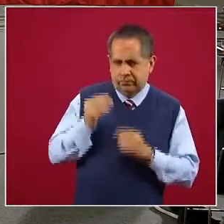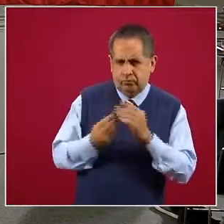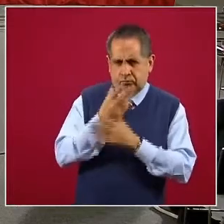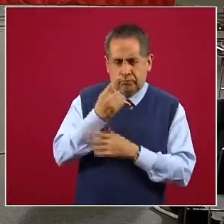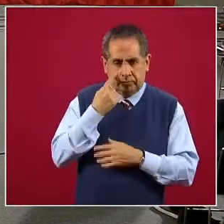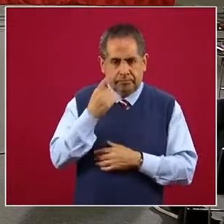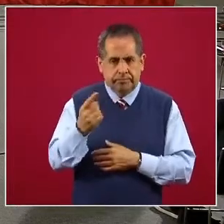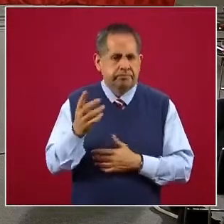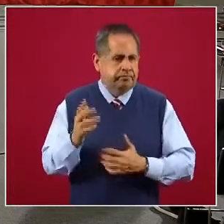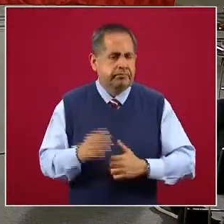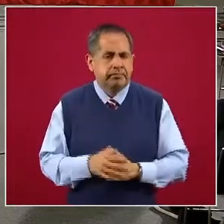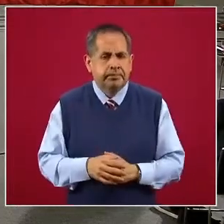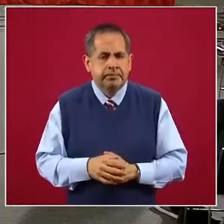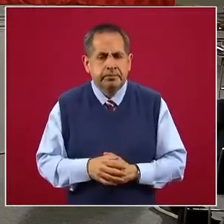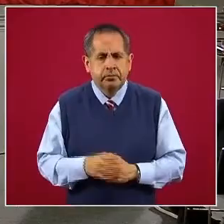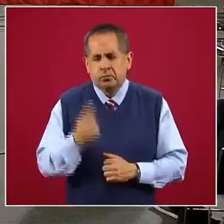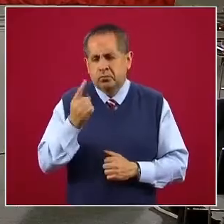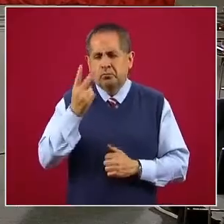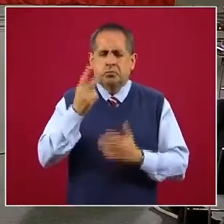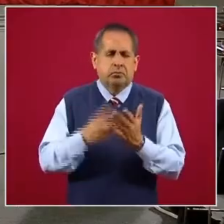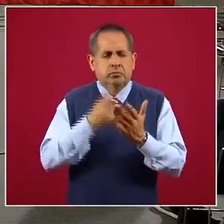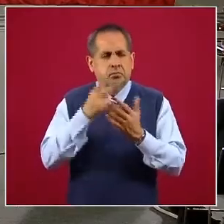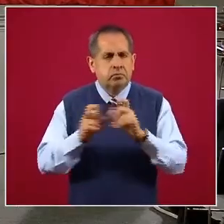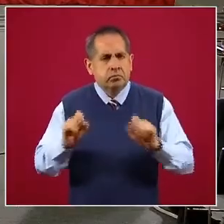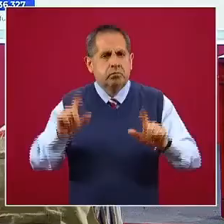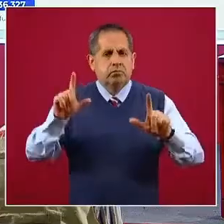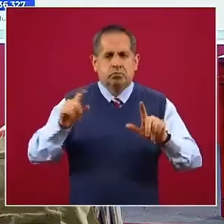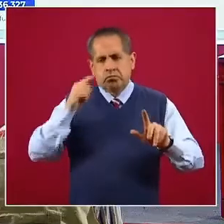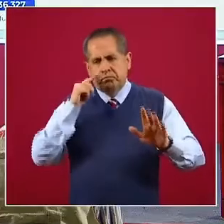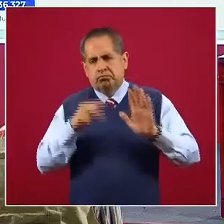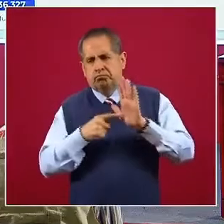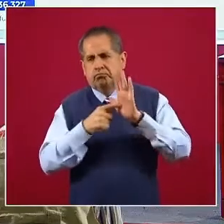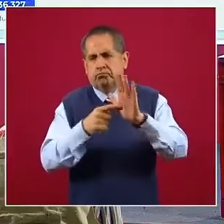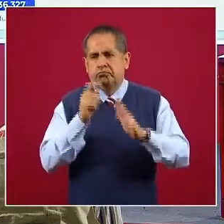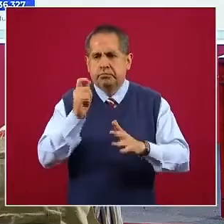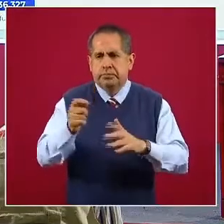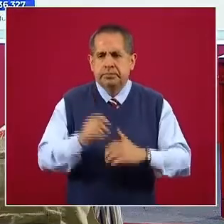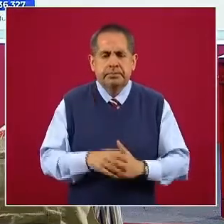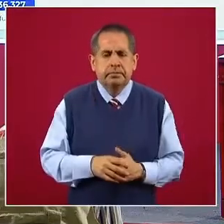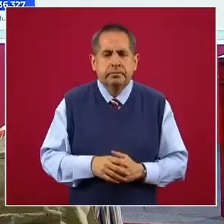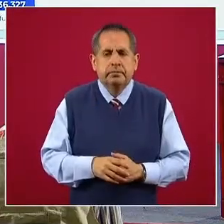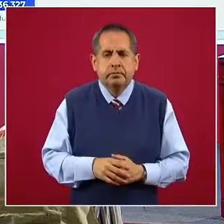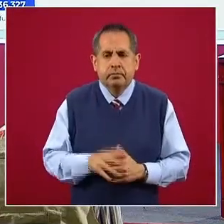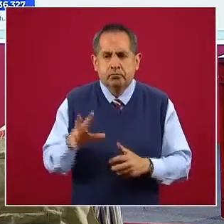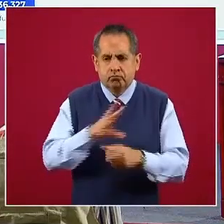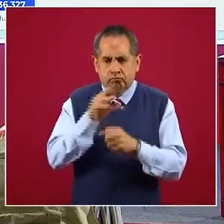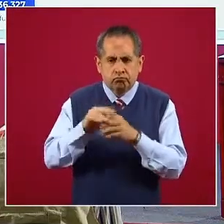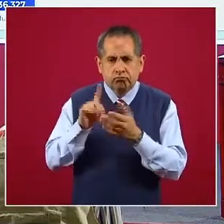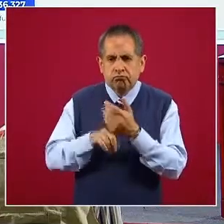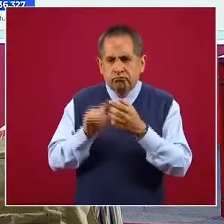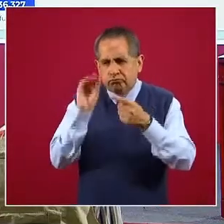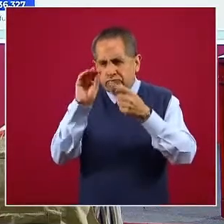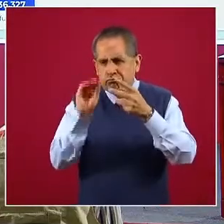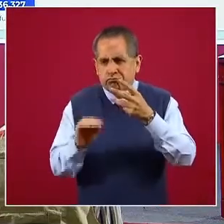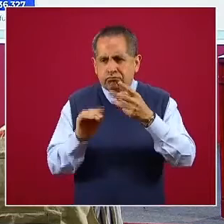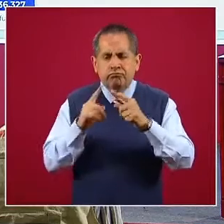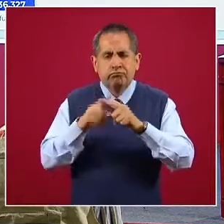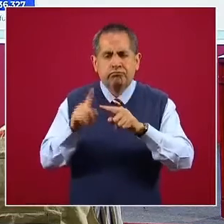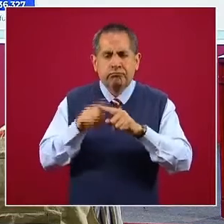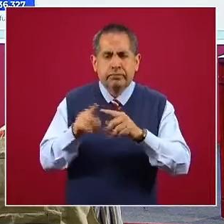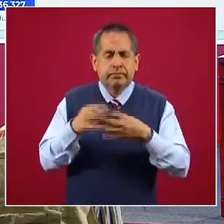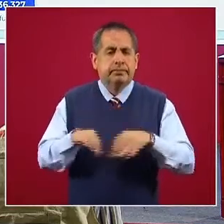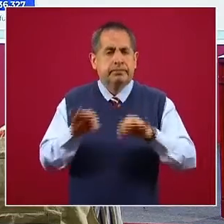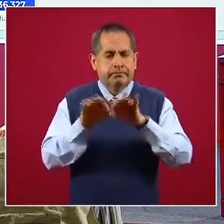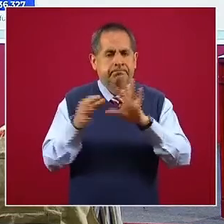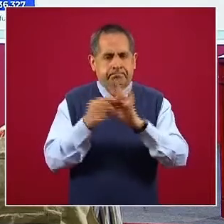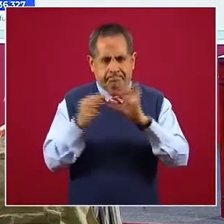reciente, se ha presentado en 1 o 2 ocasiones previamente, pero integra toda una serie de componentes que es